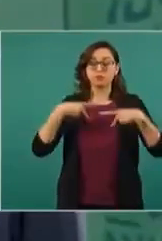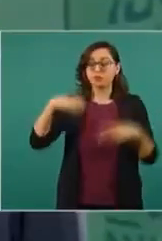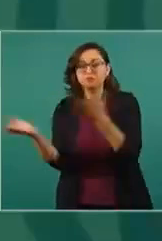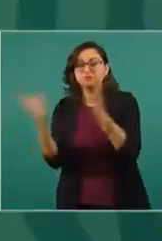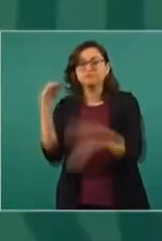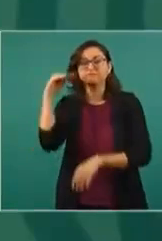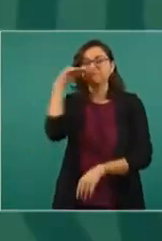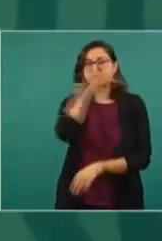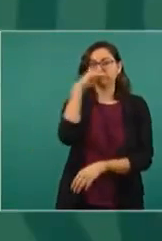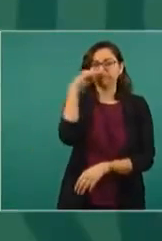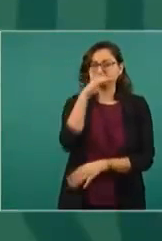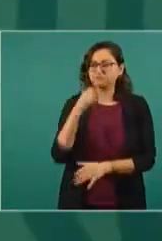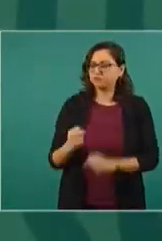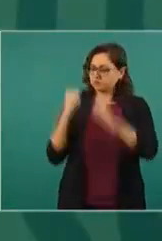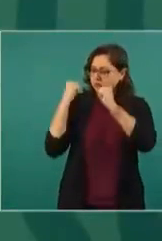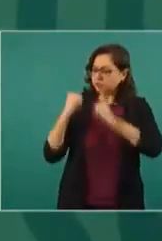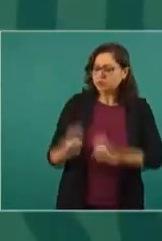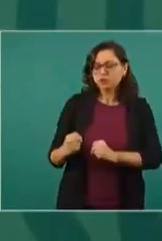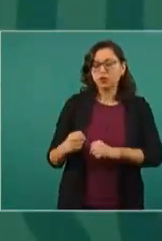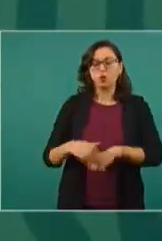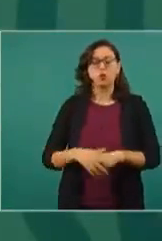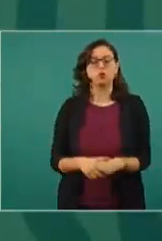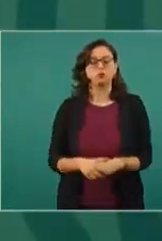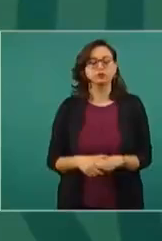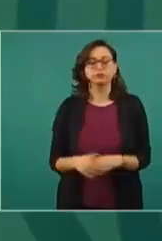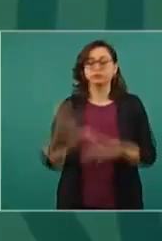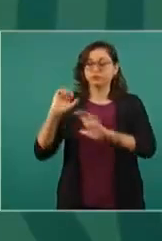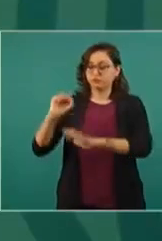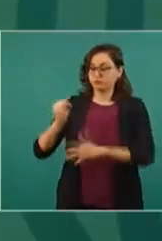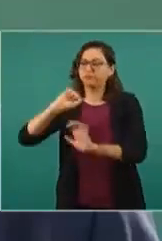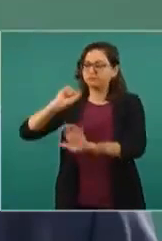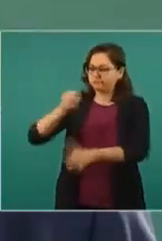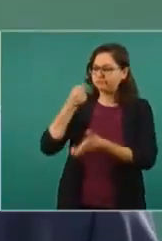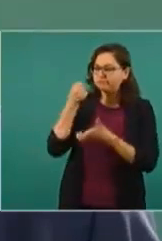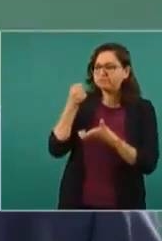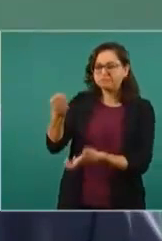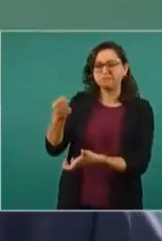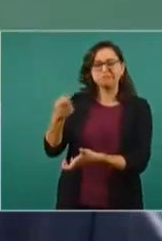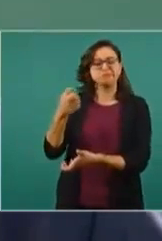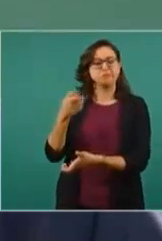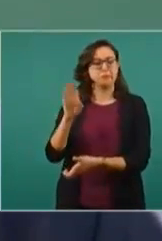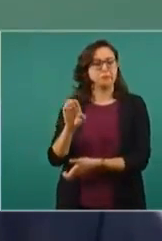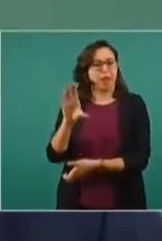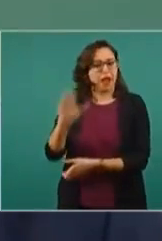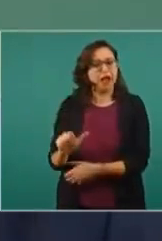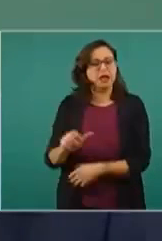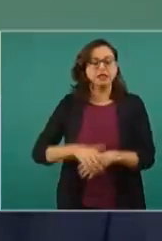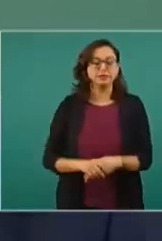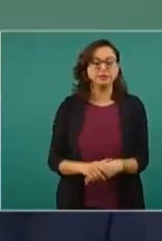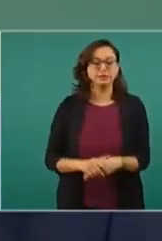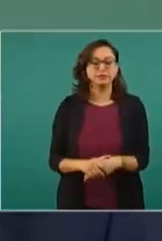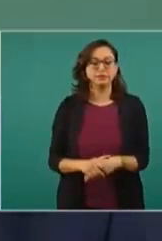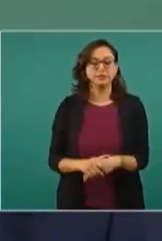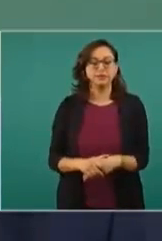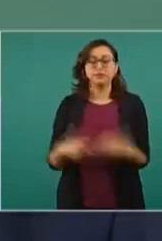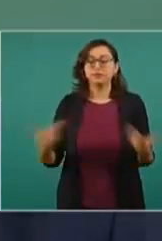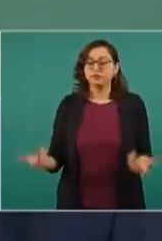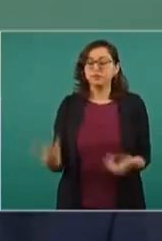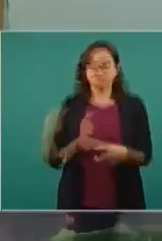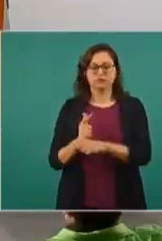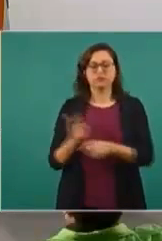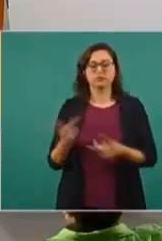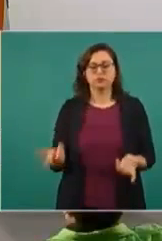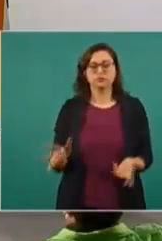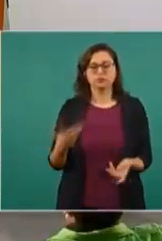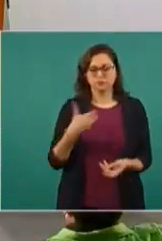embargo, la disputa por el poder al interior de su grupo ya comienza a tener repercusiones en las decisiones de gobierno. En fin, la Cuarta